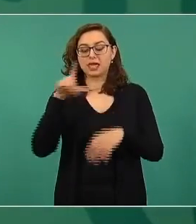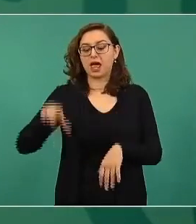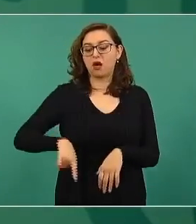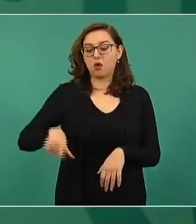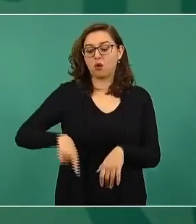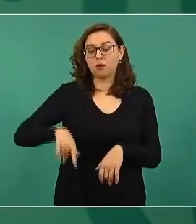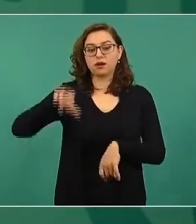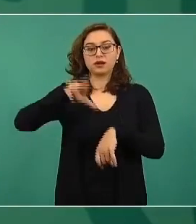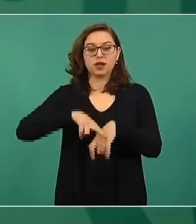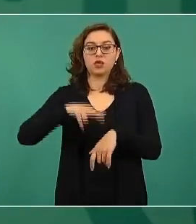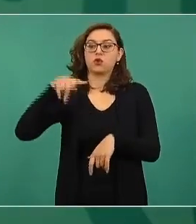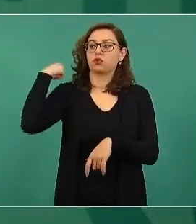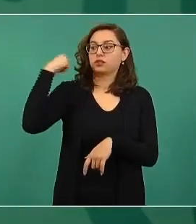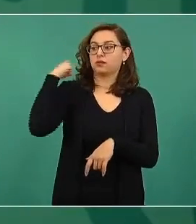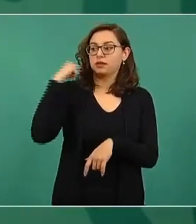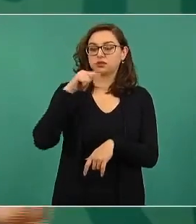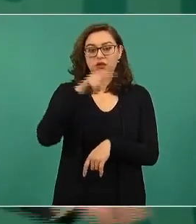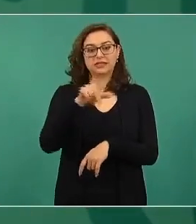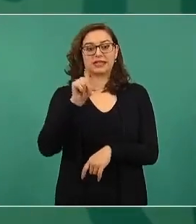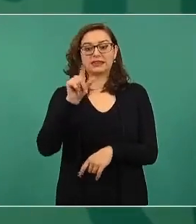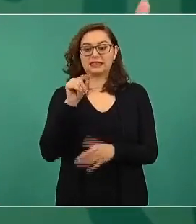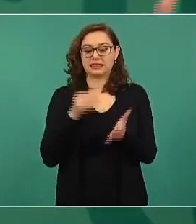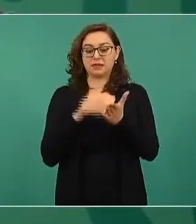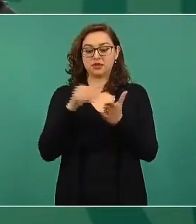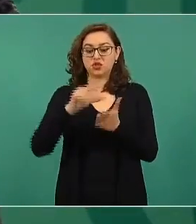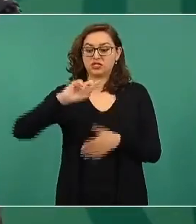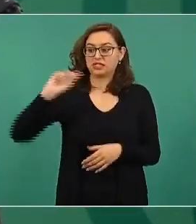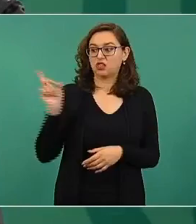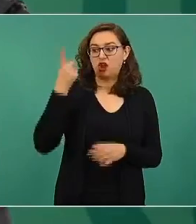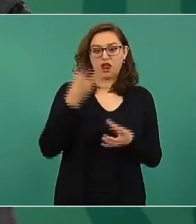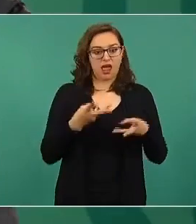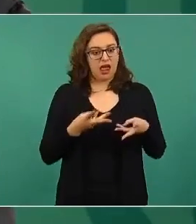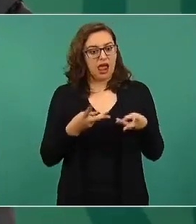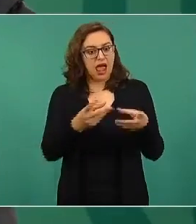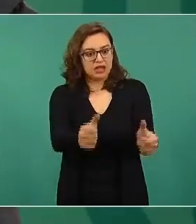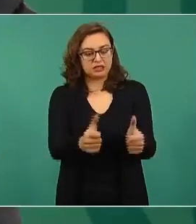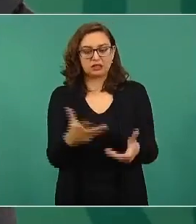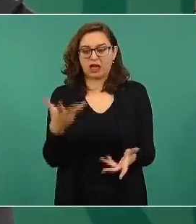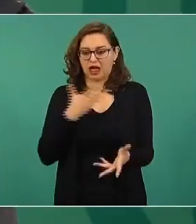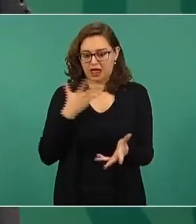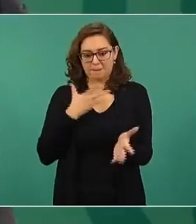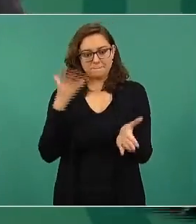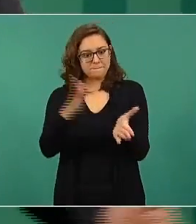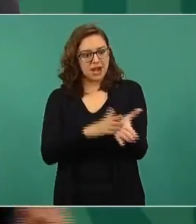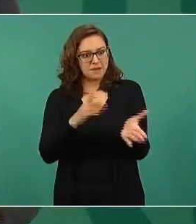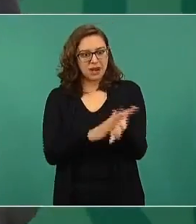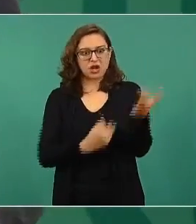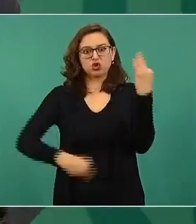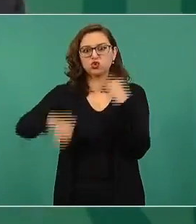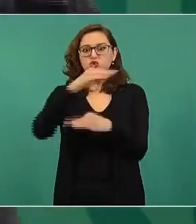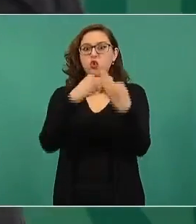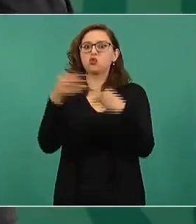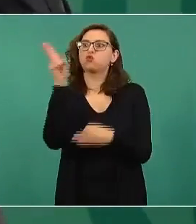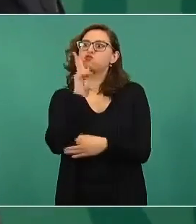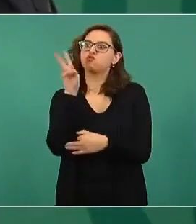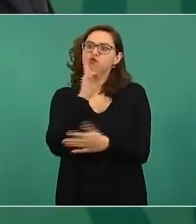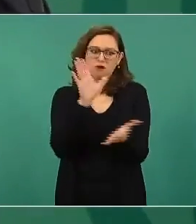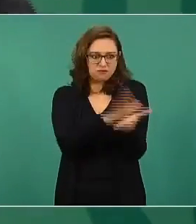Tabasco y se encontraron las cajas con todos los documentos y se probó. Y